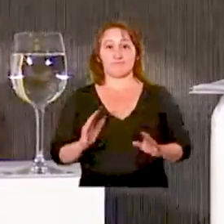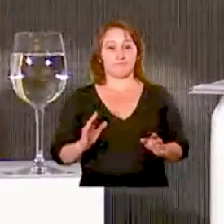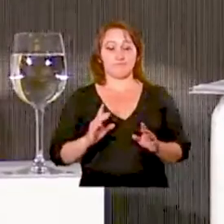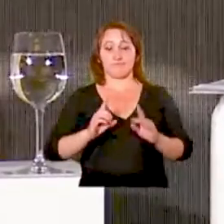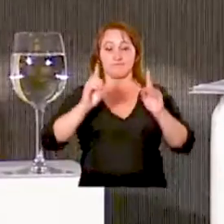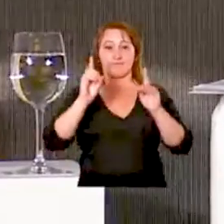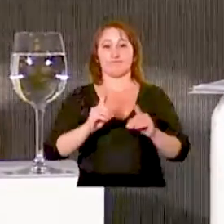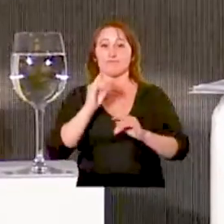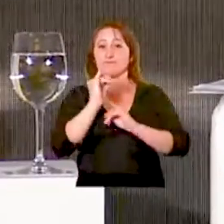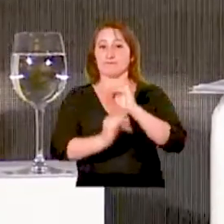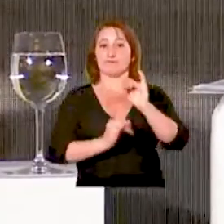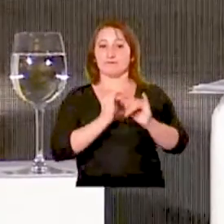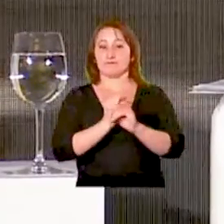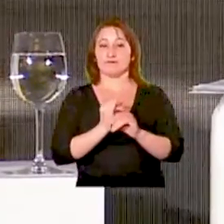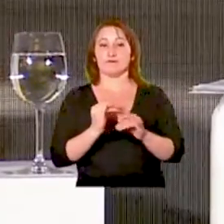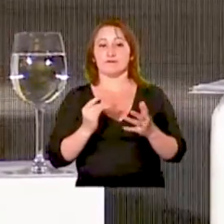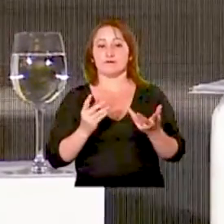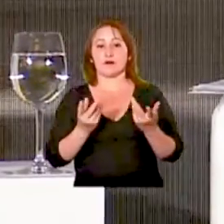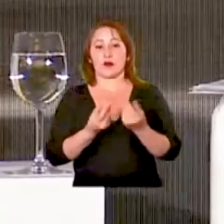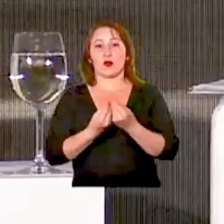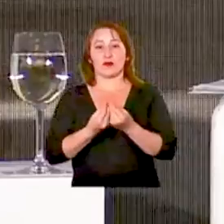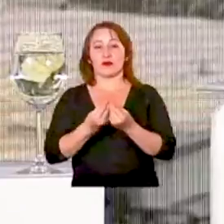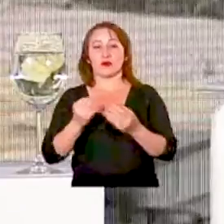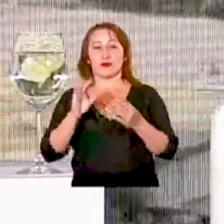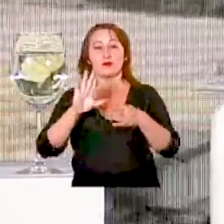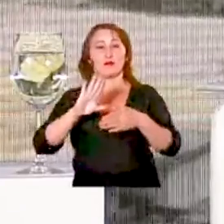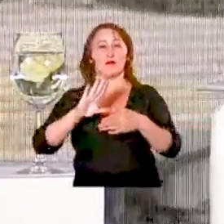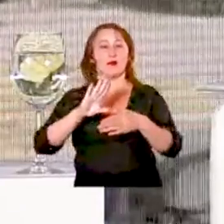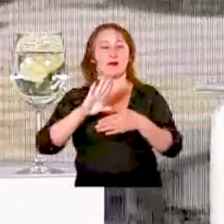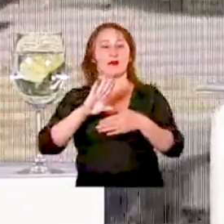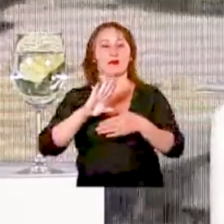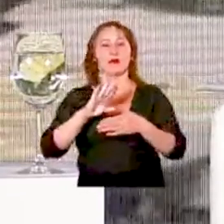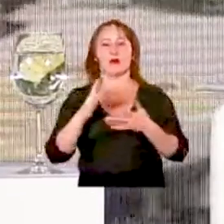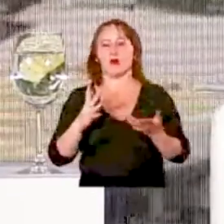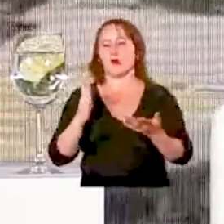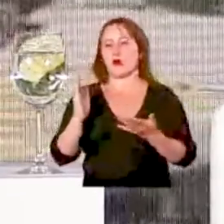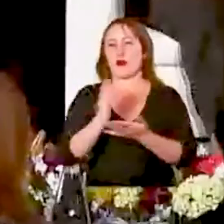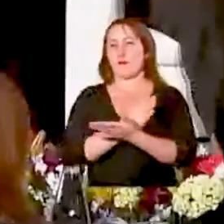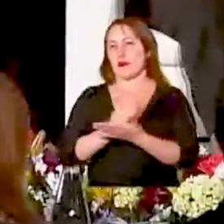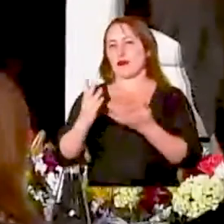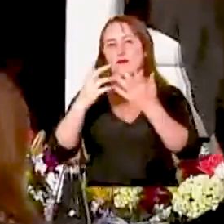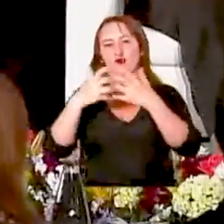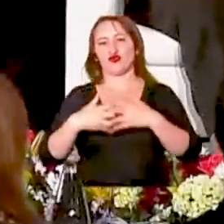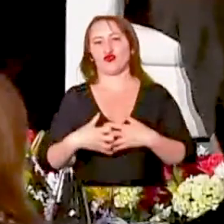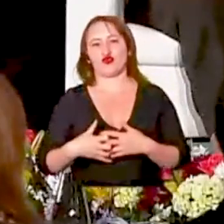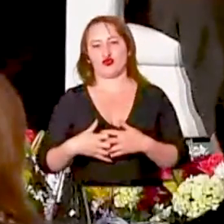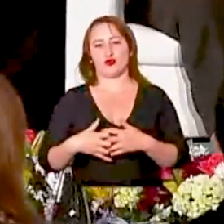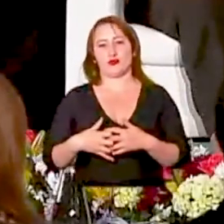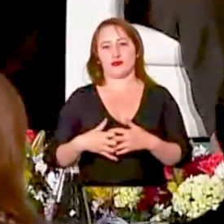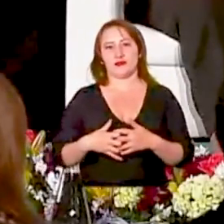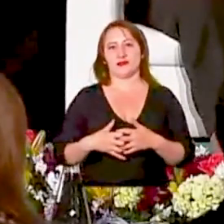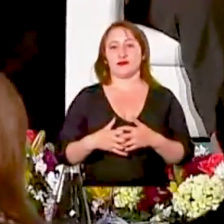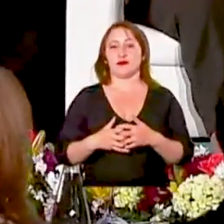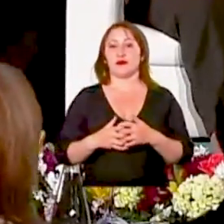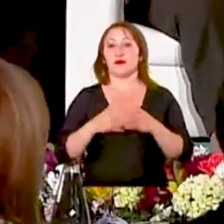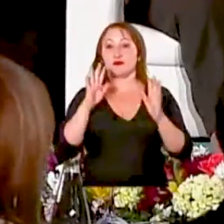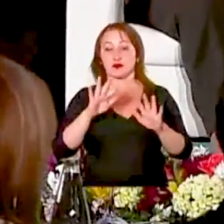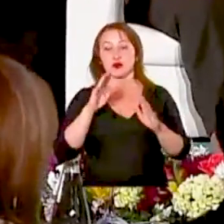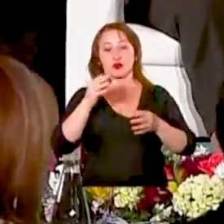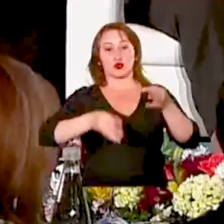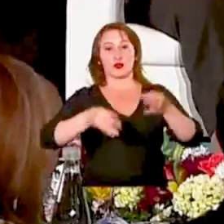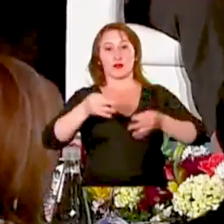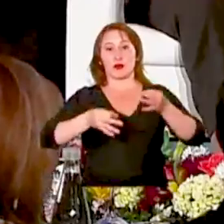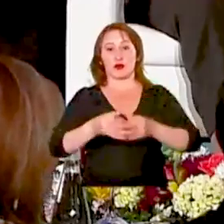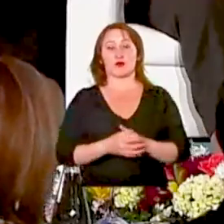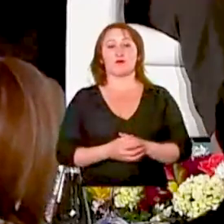las decisiones internacionales, a la Convención Americana, que se separaran las funciones de instrucción de las funciones de